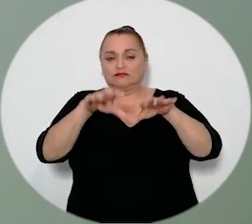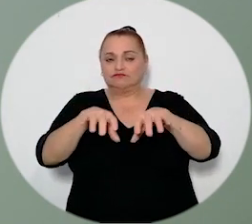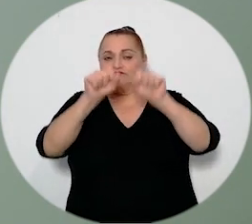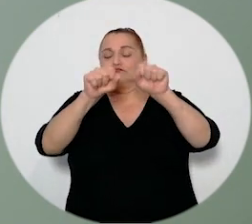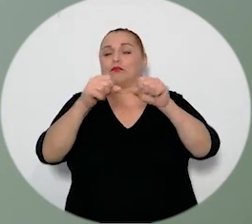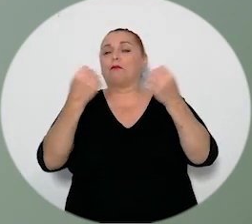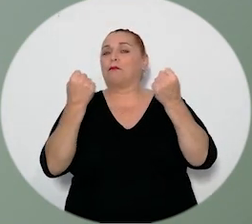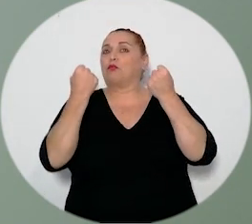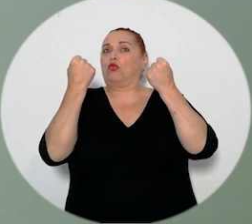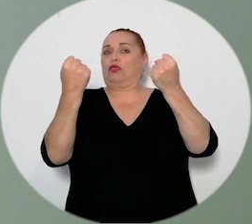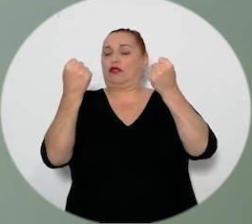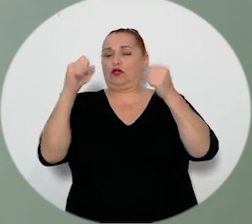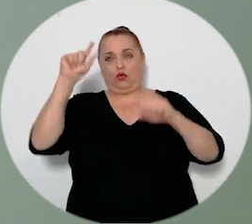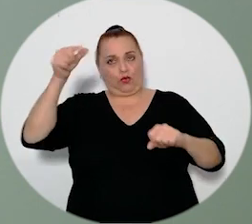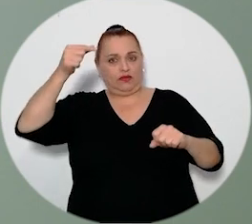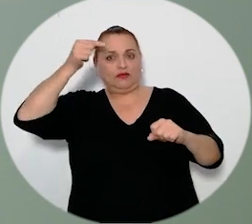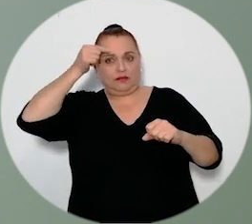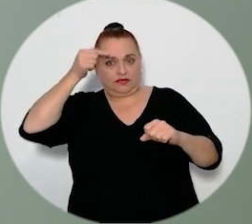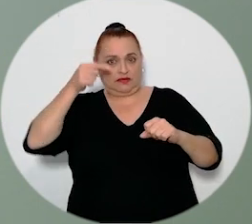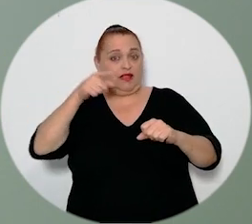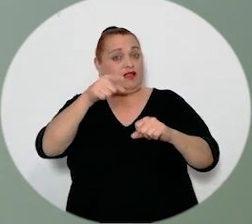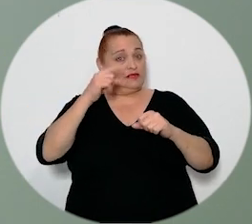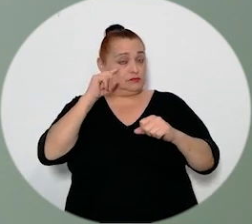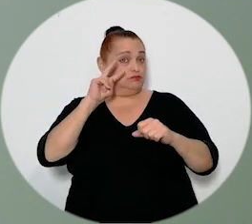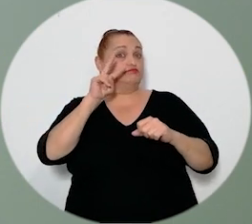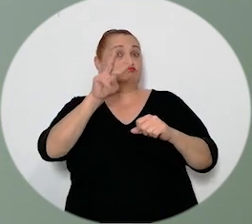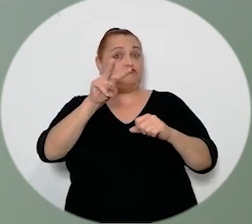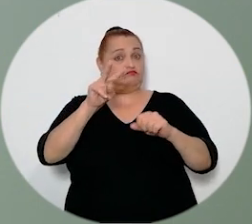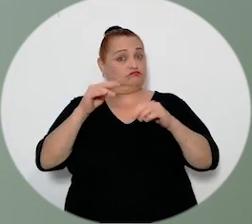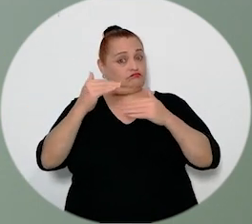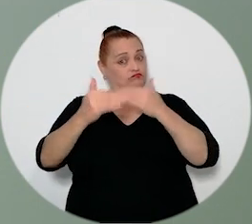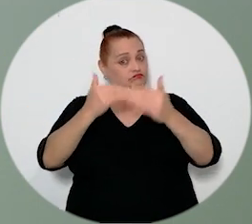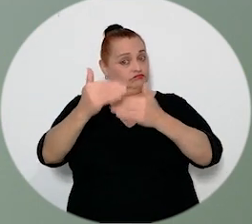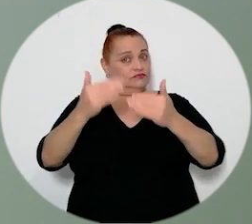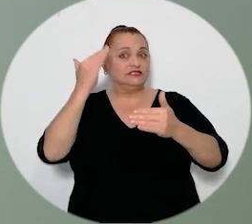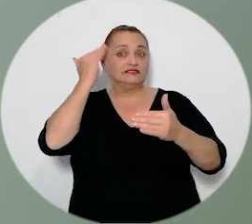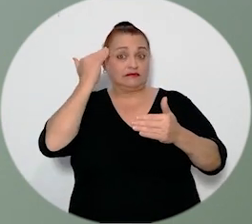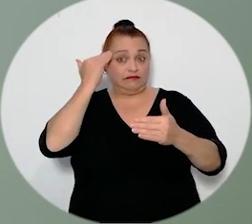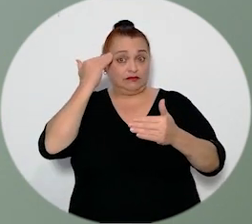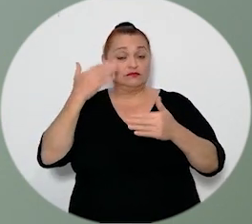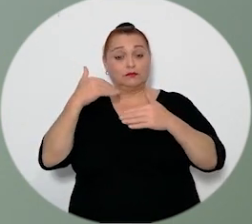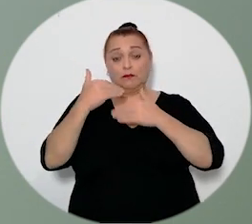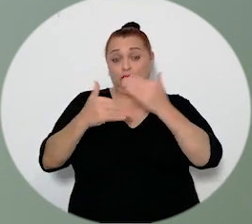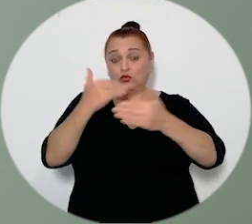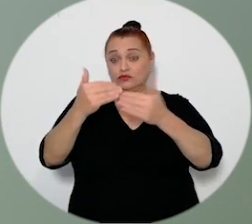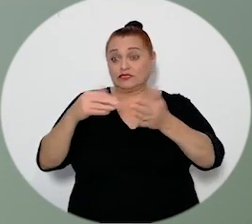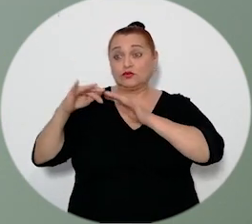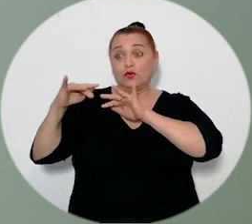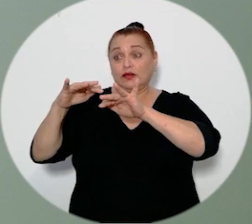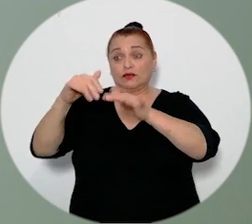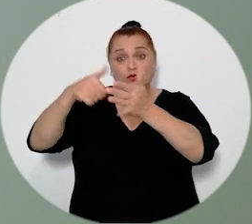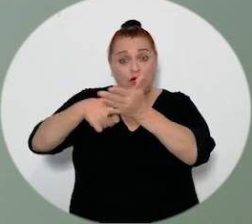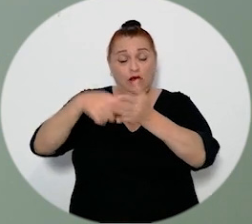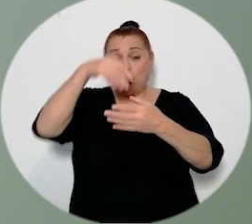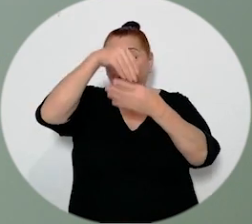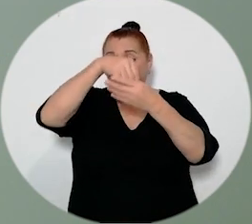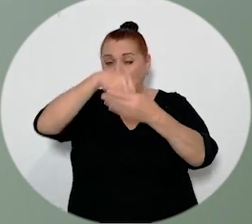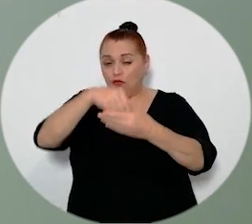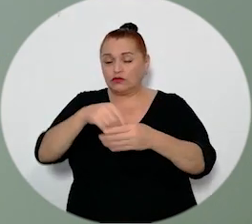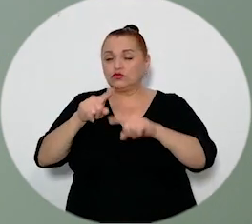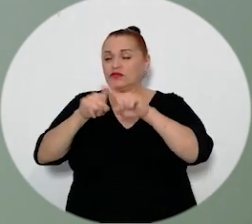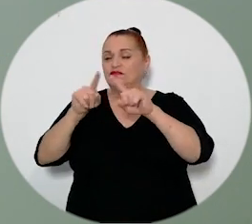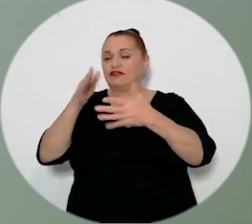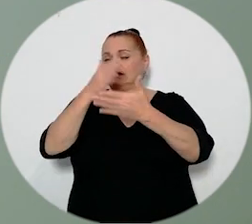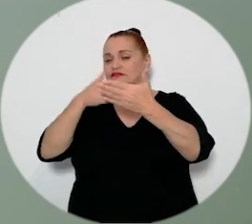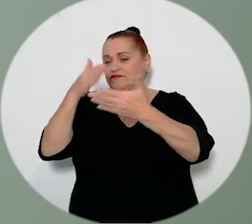poder gubernamental. Teniendo en cuenta esa alta consideración, y como es sabido, el proceso electoral está compuesto por una serie de